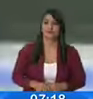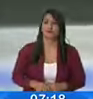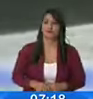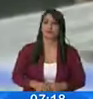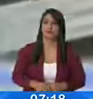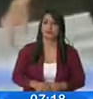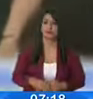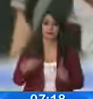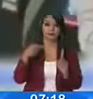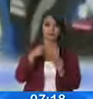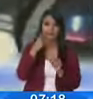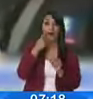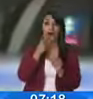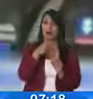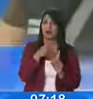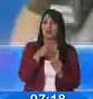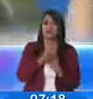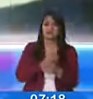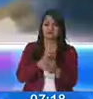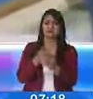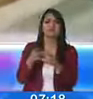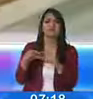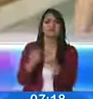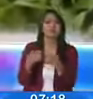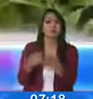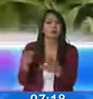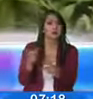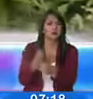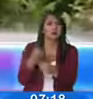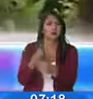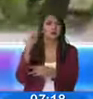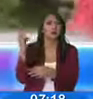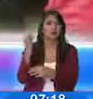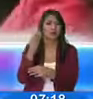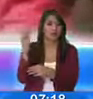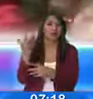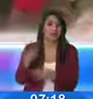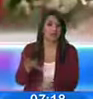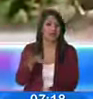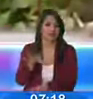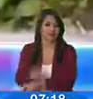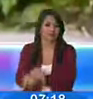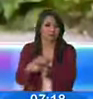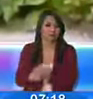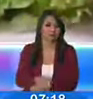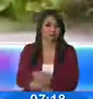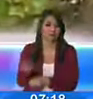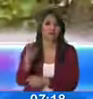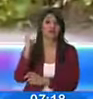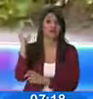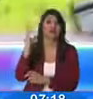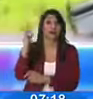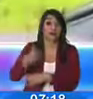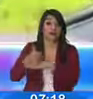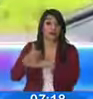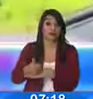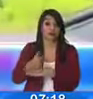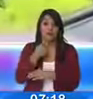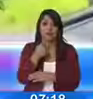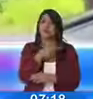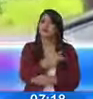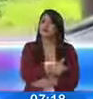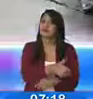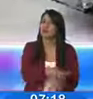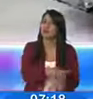La captura de alias Thierry, un miembro del Frente Oliver Sinisterra, que según autoridades de Colombia es el presunto autor material del secuestro